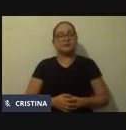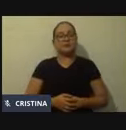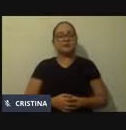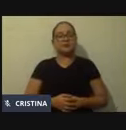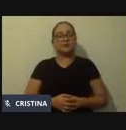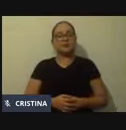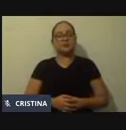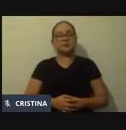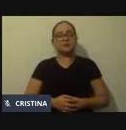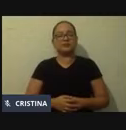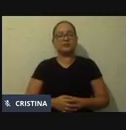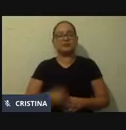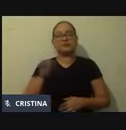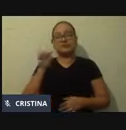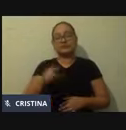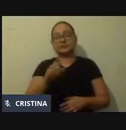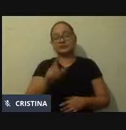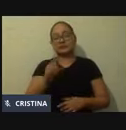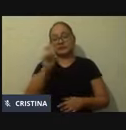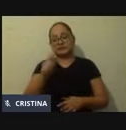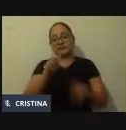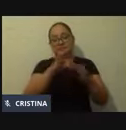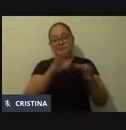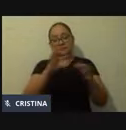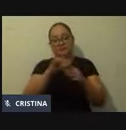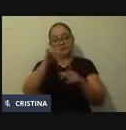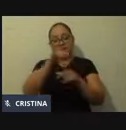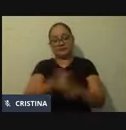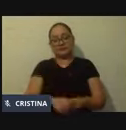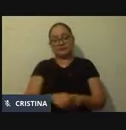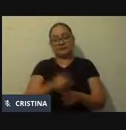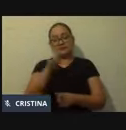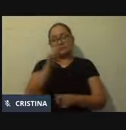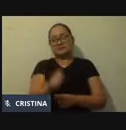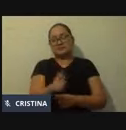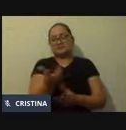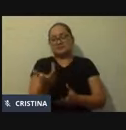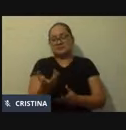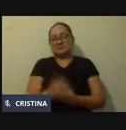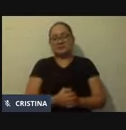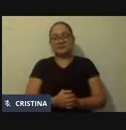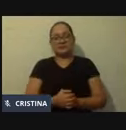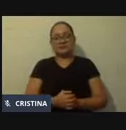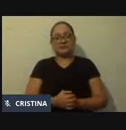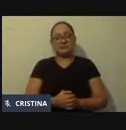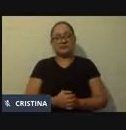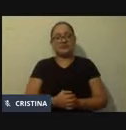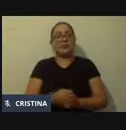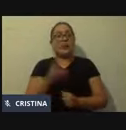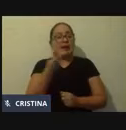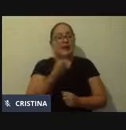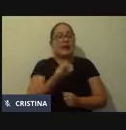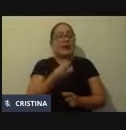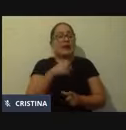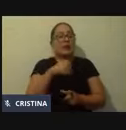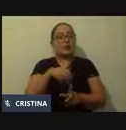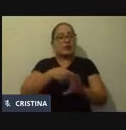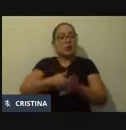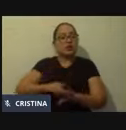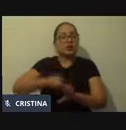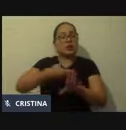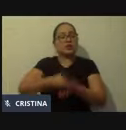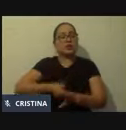Que ya finalmente, ¿qué es el bullying? Y bueno, el bullying te lo defino. El bullying es el acoso que se da constante contra alguien